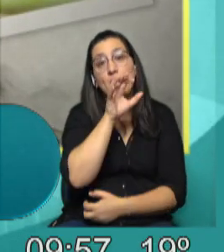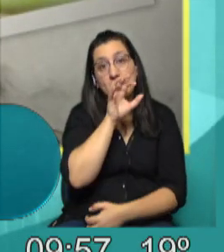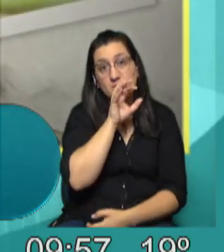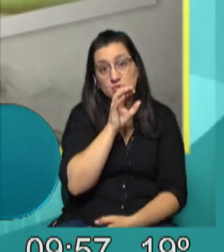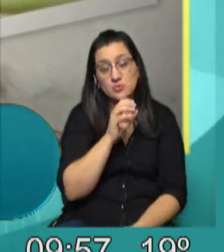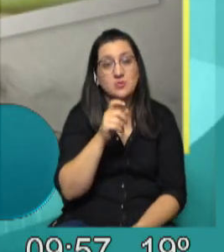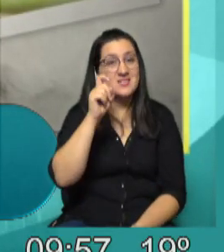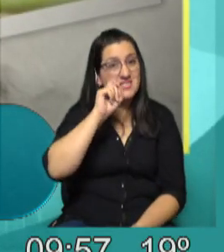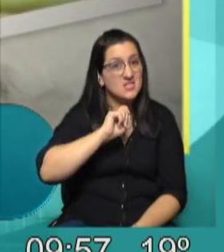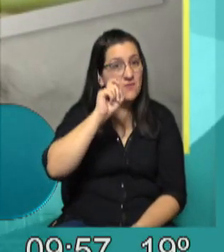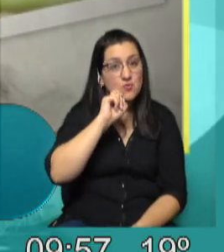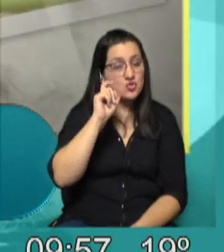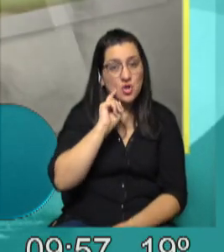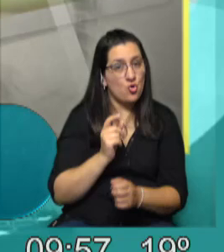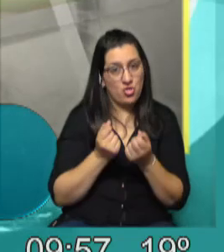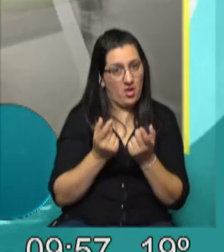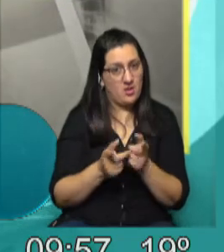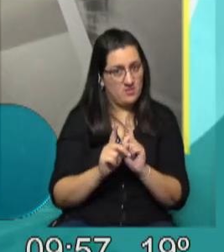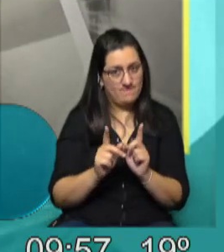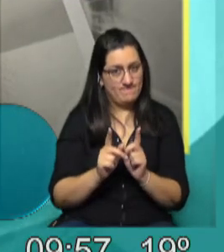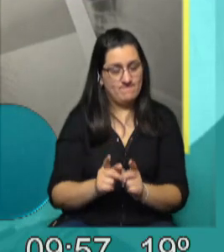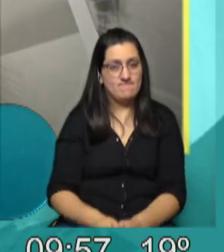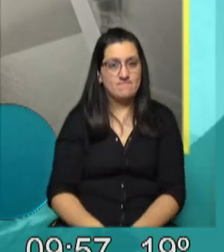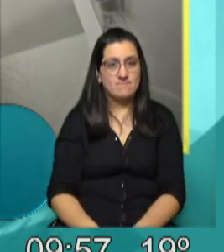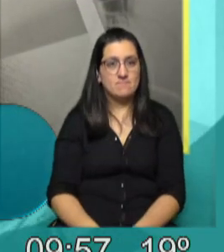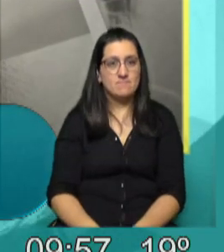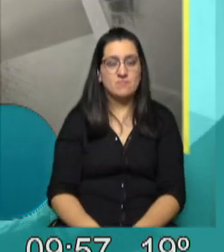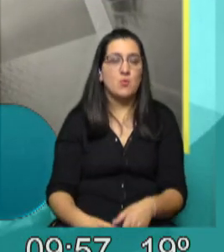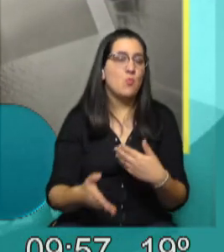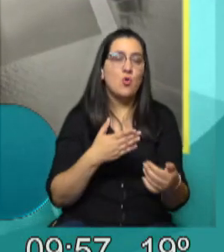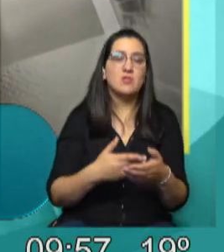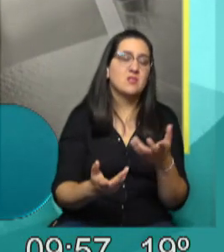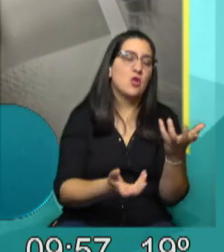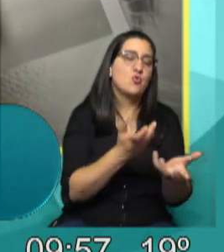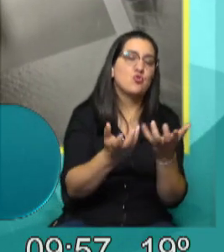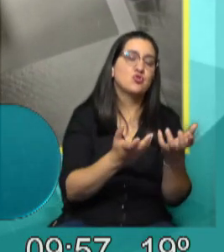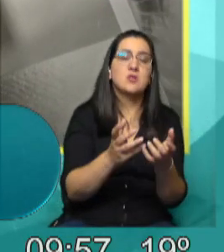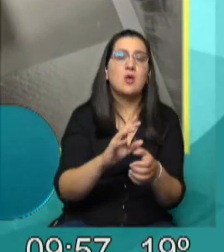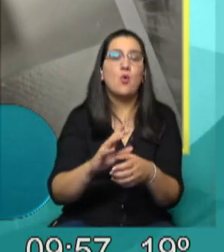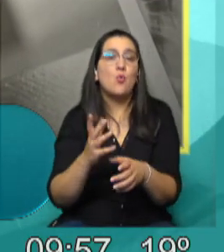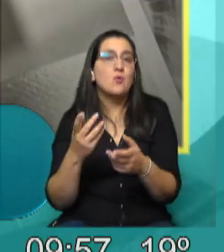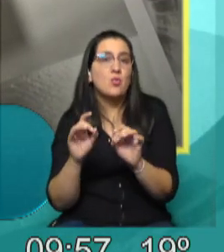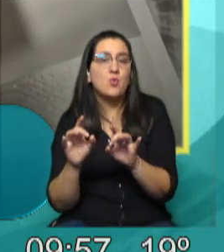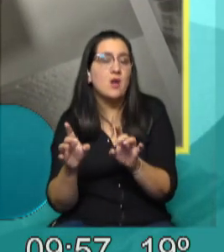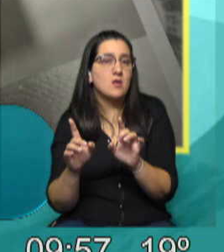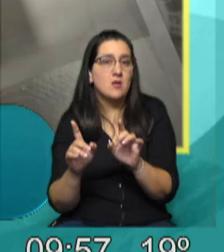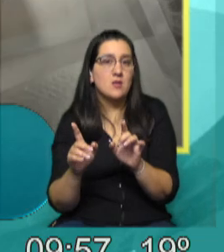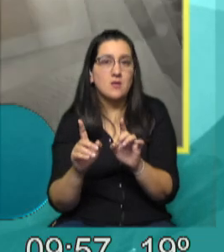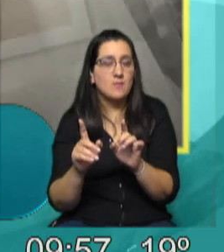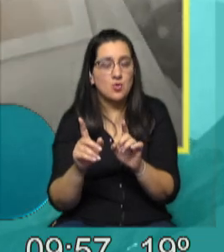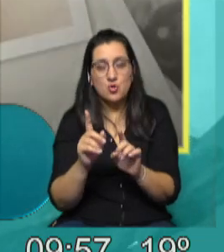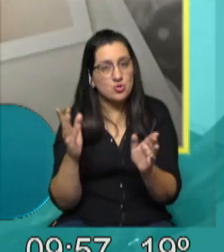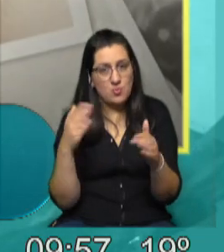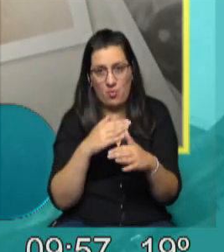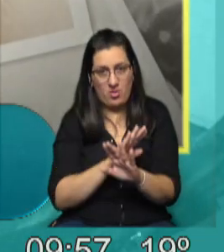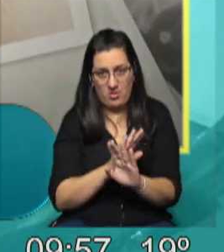Entonces, no sería bueno que los perros coman cebolla. Bueno. Cruda, cocida, no importa. No pasa nada.